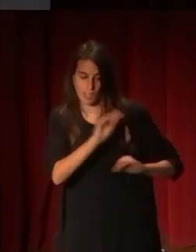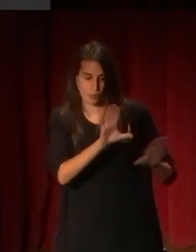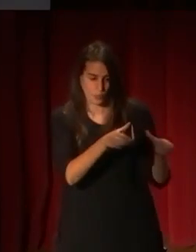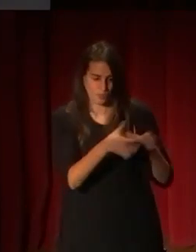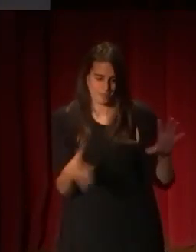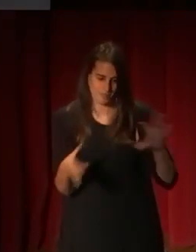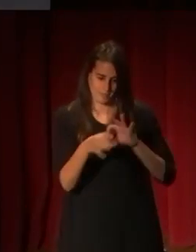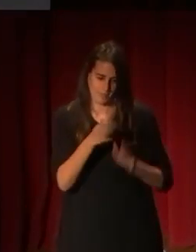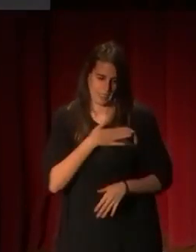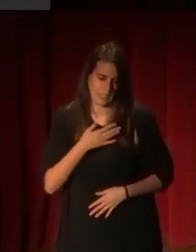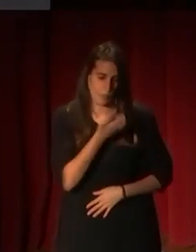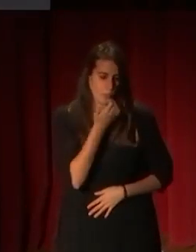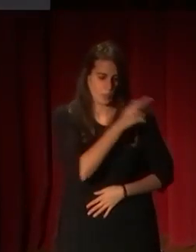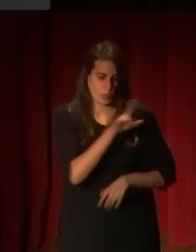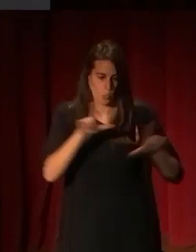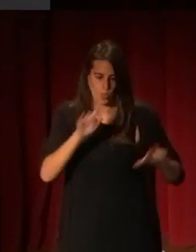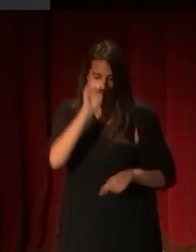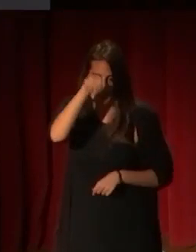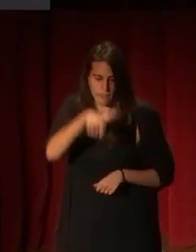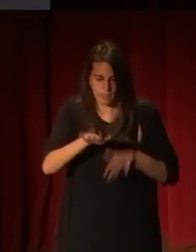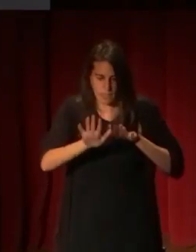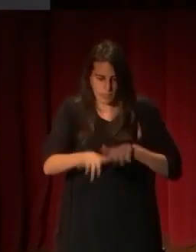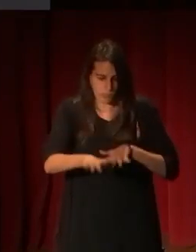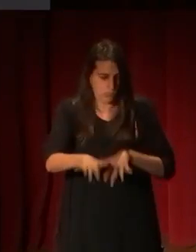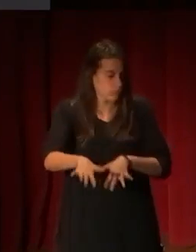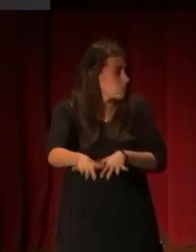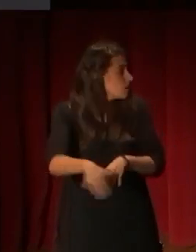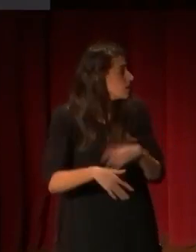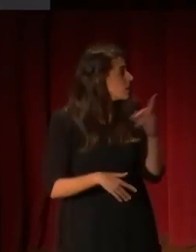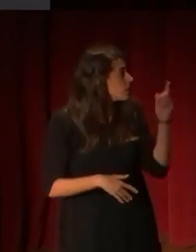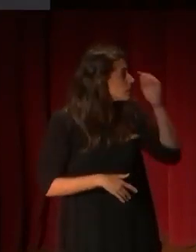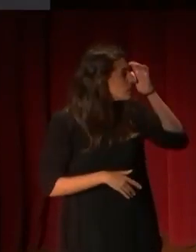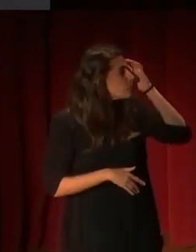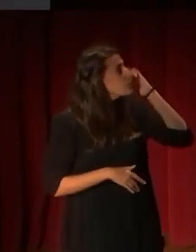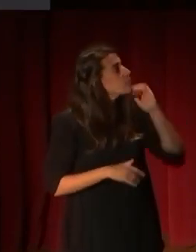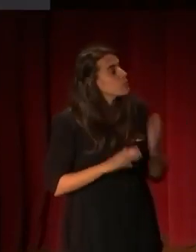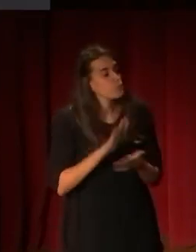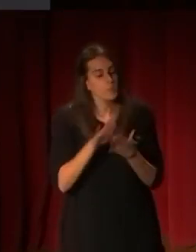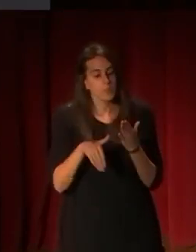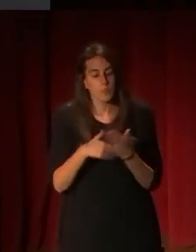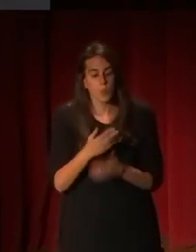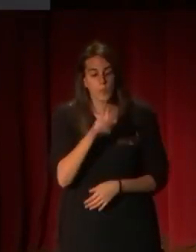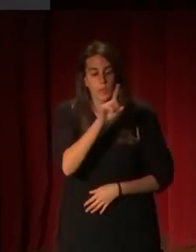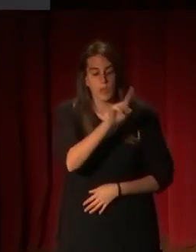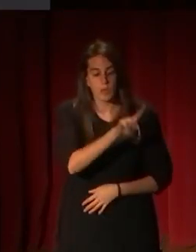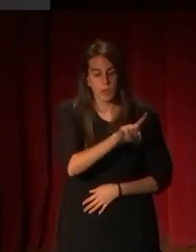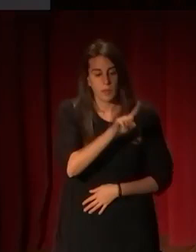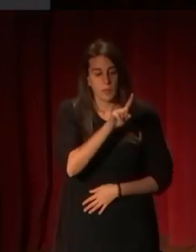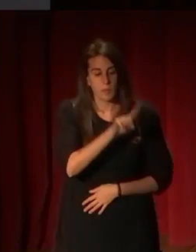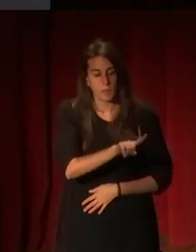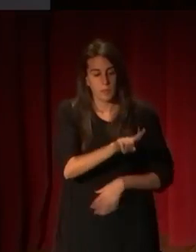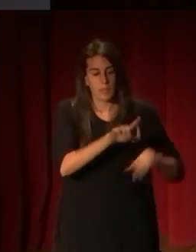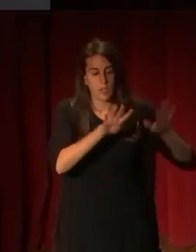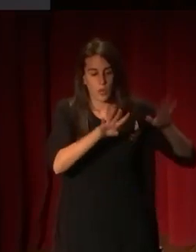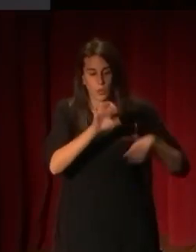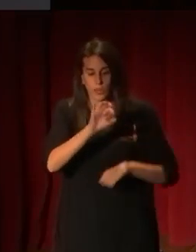cuadro este desfile de elefantes que nos sirve también para recordar que hasta 1904 hubo en la plaza de